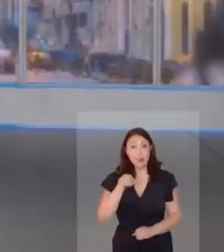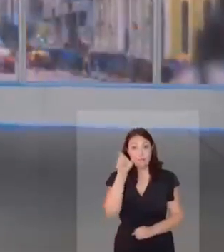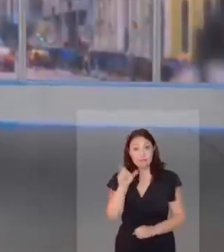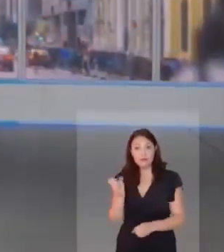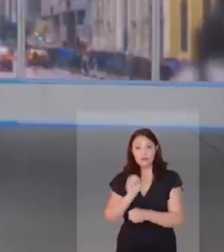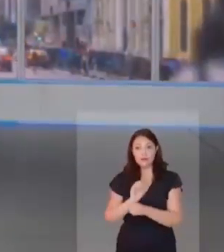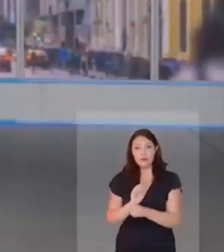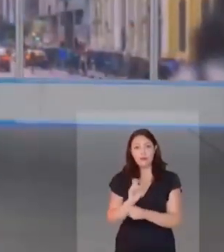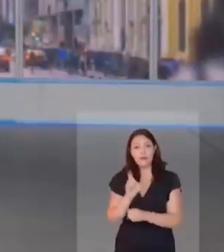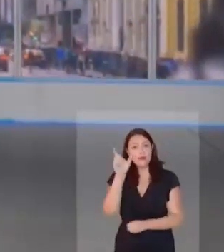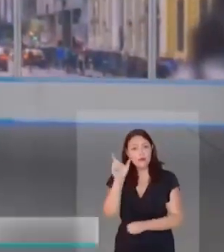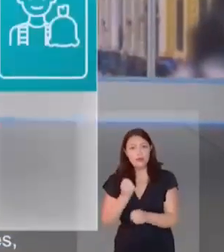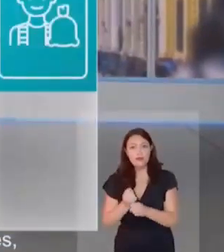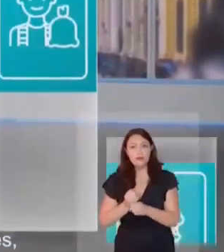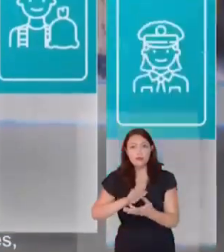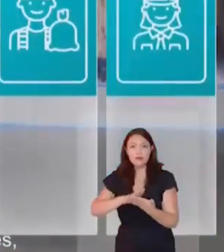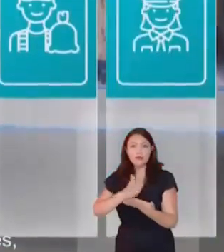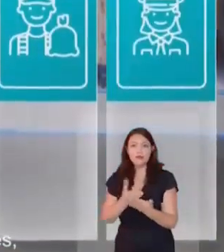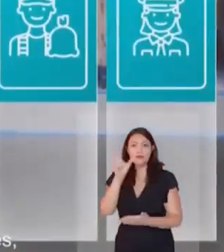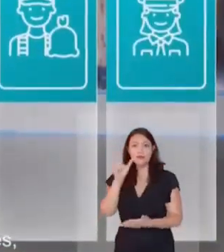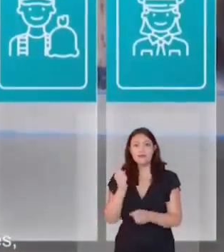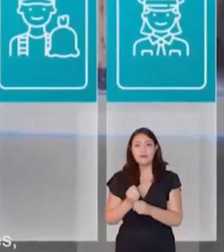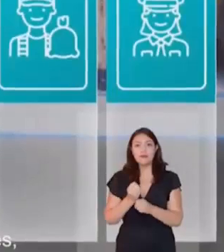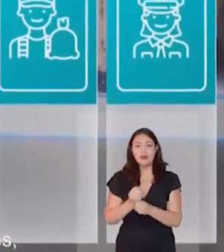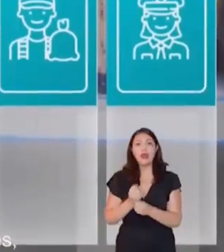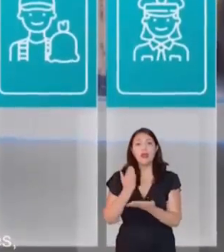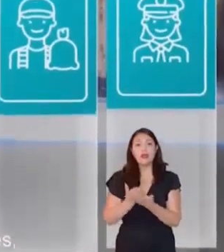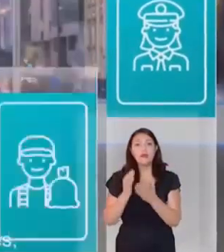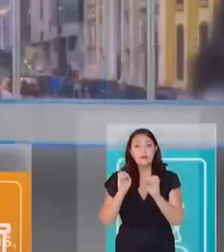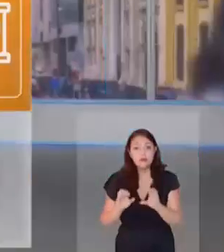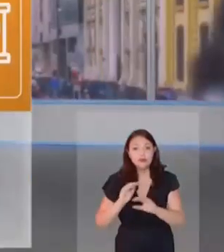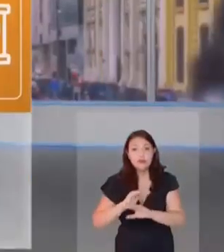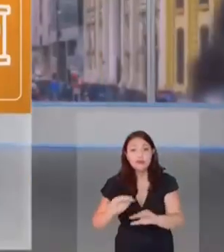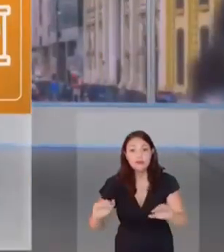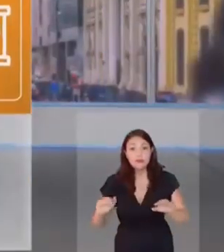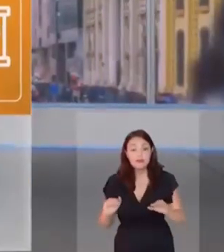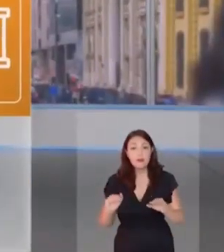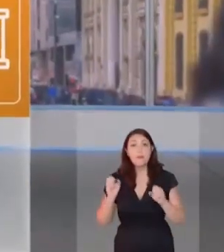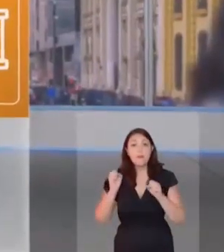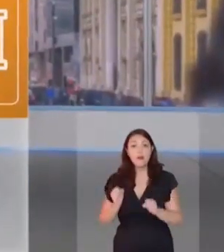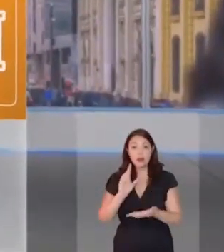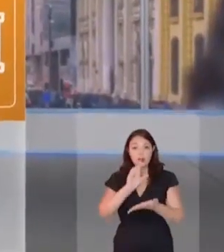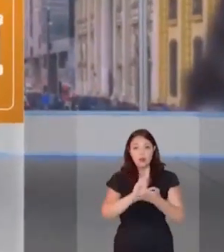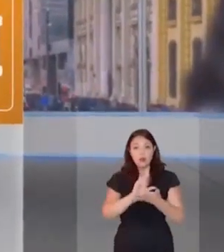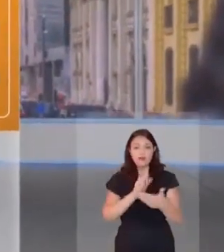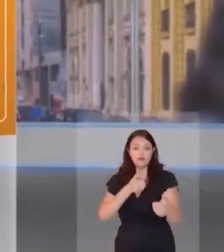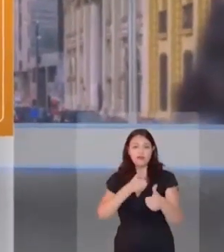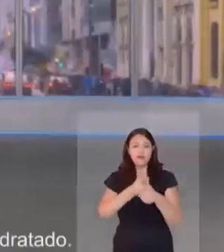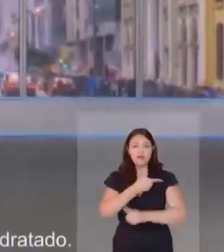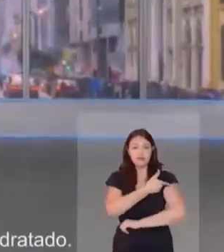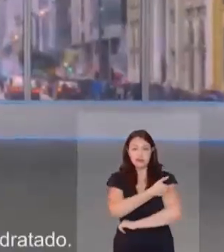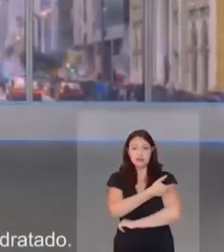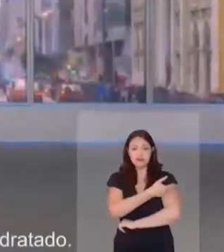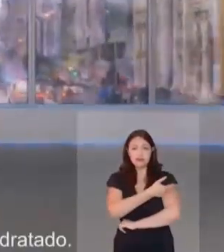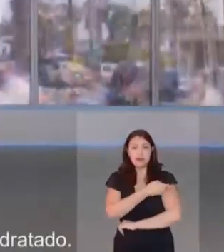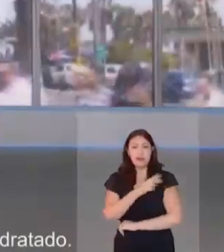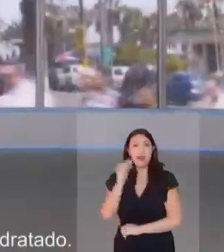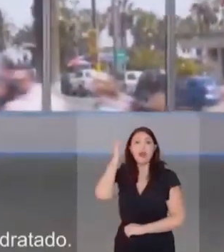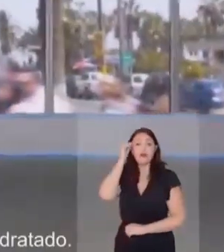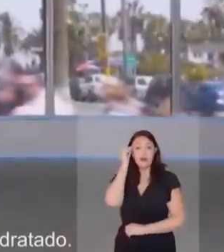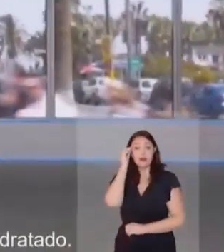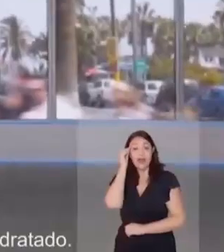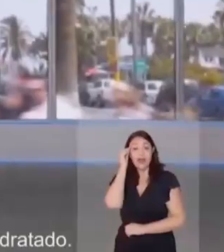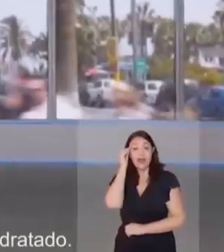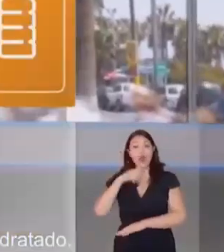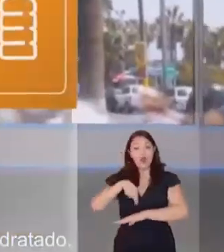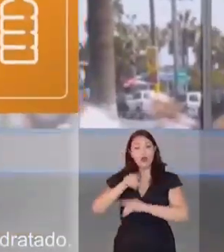transportista, personal de salud o establecimientos educacionales y jardines infantiles, acude al vacunatorio más cercano. Recuerda ir en las horas de